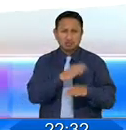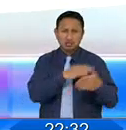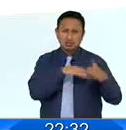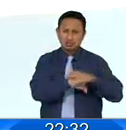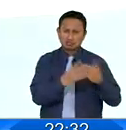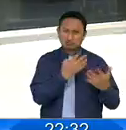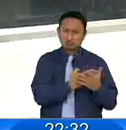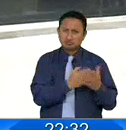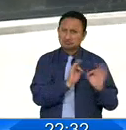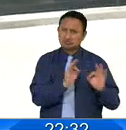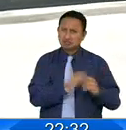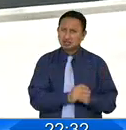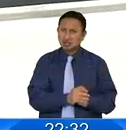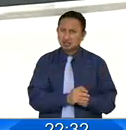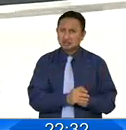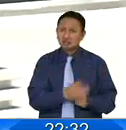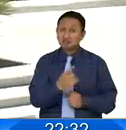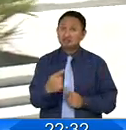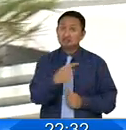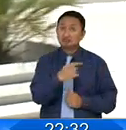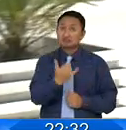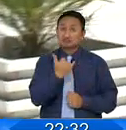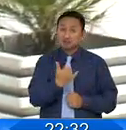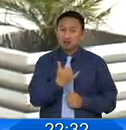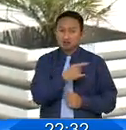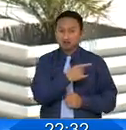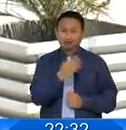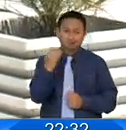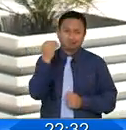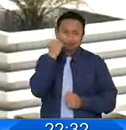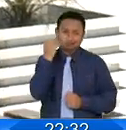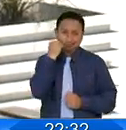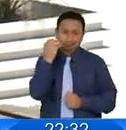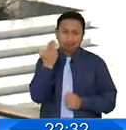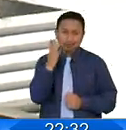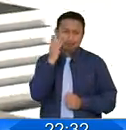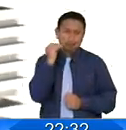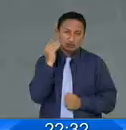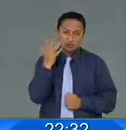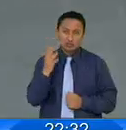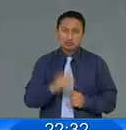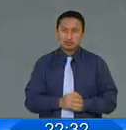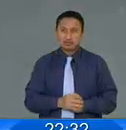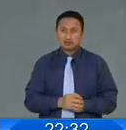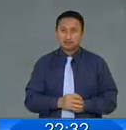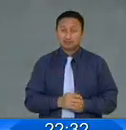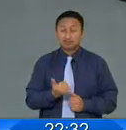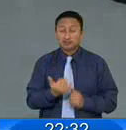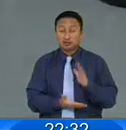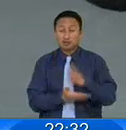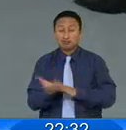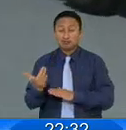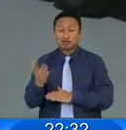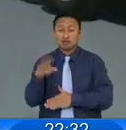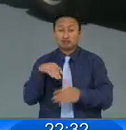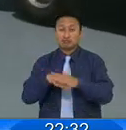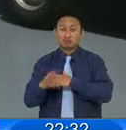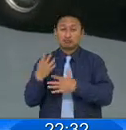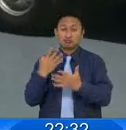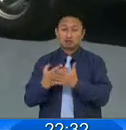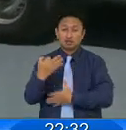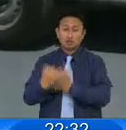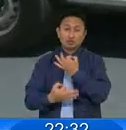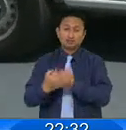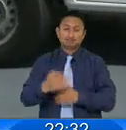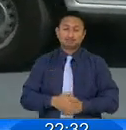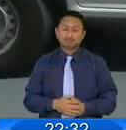antecedentes. Los principiantes como que pagaron el precio de la falta de experiencia y a responder por el accionar delictivo se fueron. En